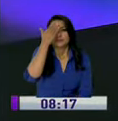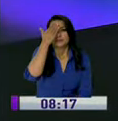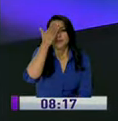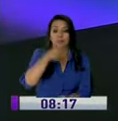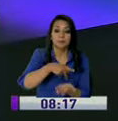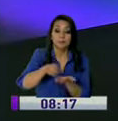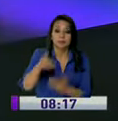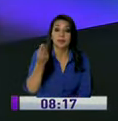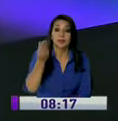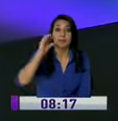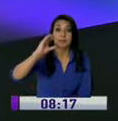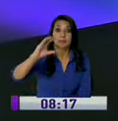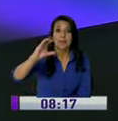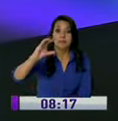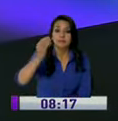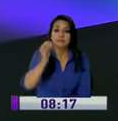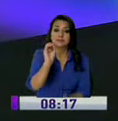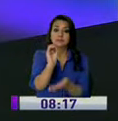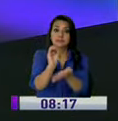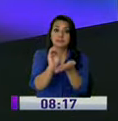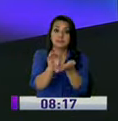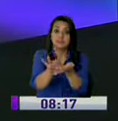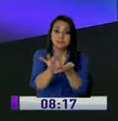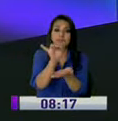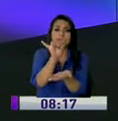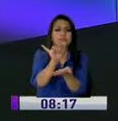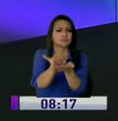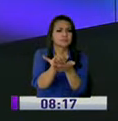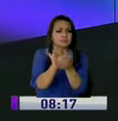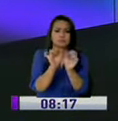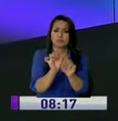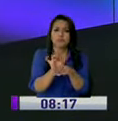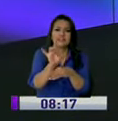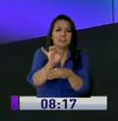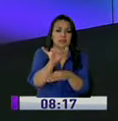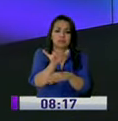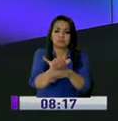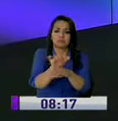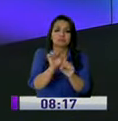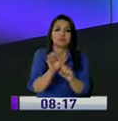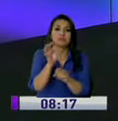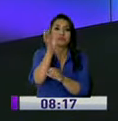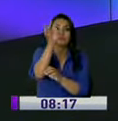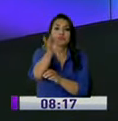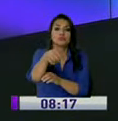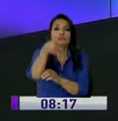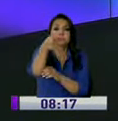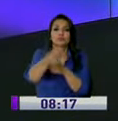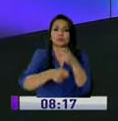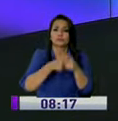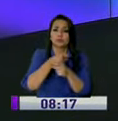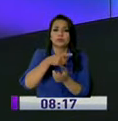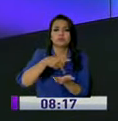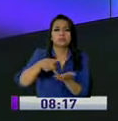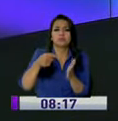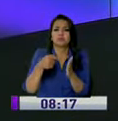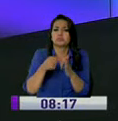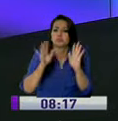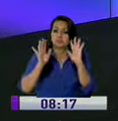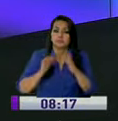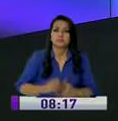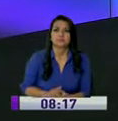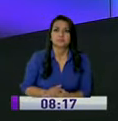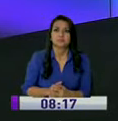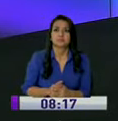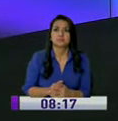los avalúos y le quedó una platita, puede tener un crédito para el siguiente año. Eso en suma, ¿no?